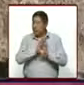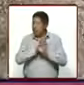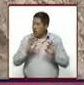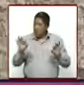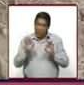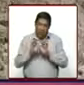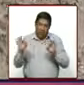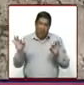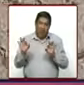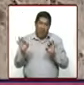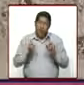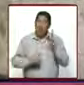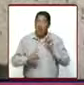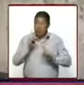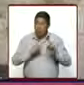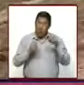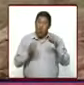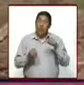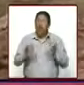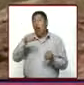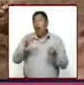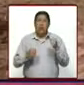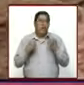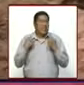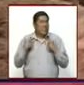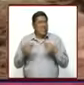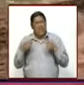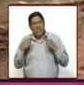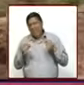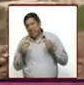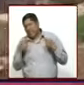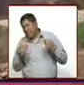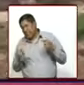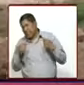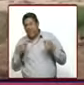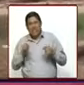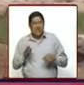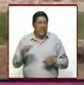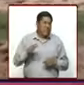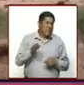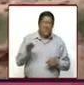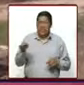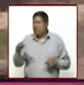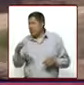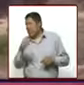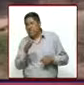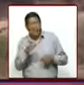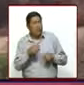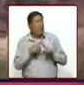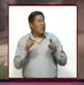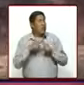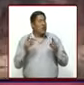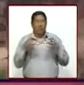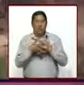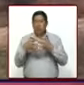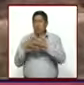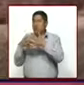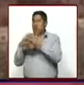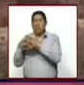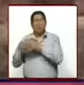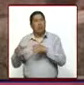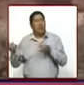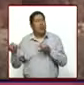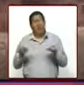municipios rurales. Algunos motorizados se arriesgan buscando caminos por Tapacarí y Arque. Sin embargo, los bloqueadores ahora